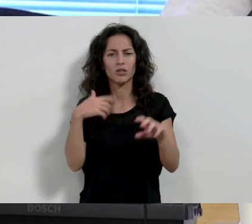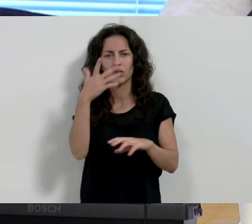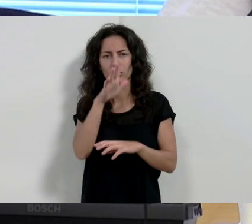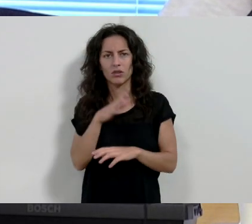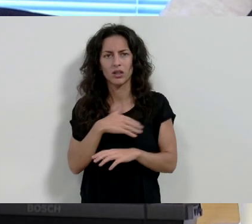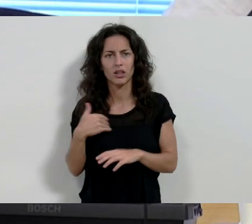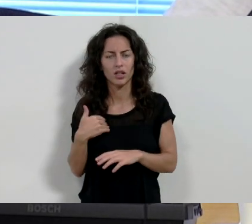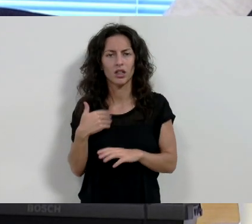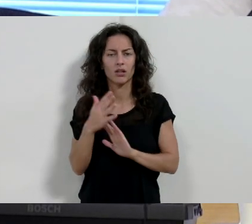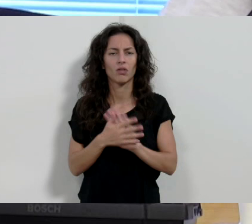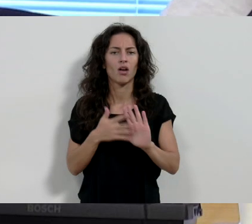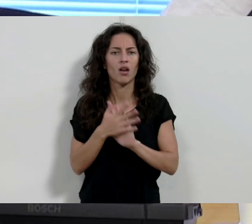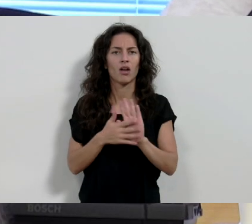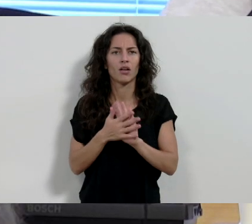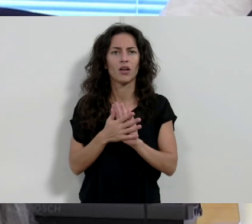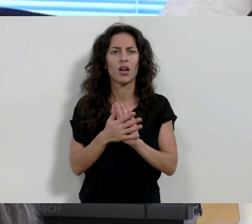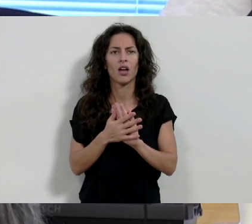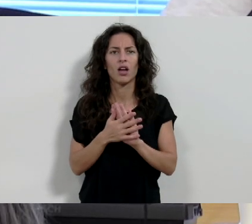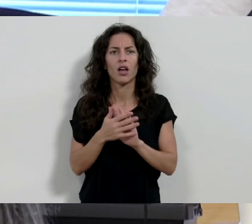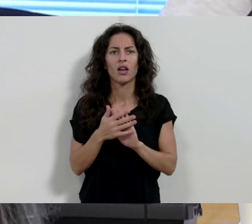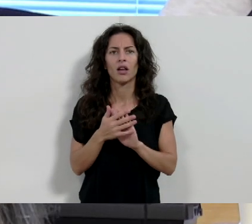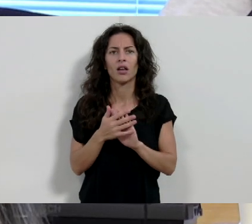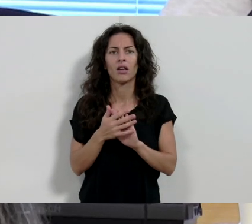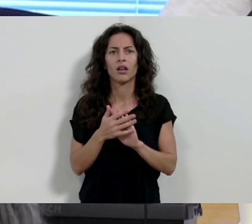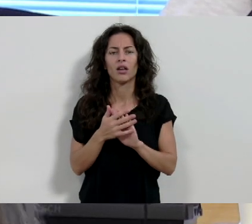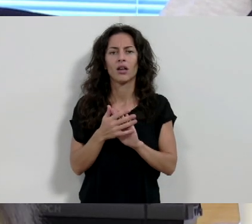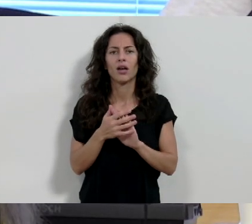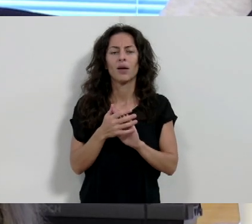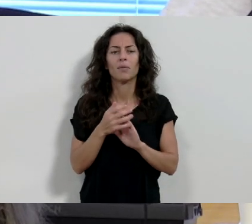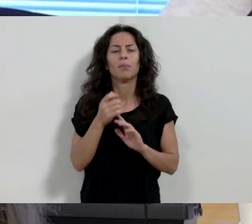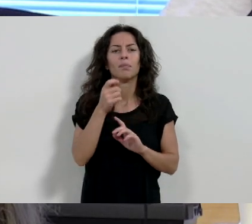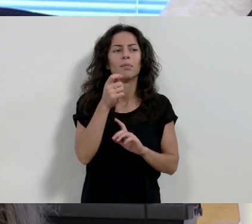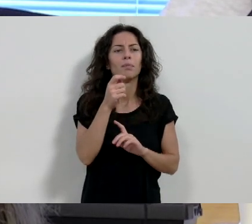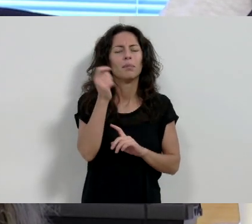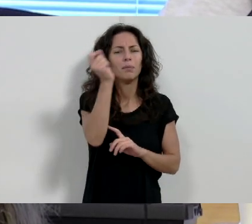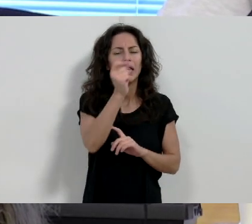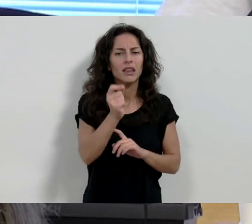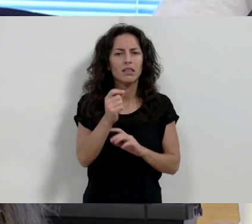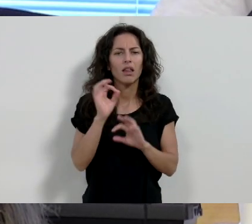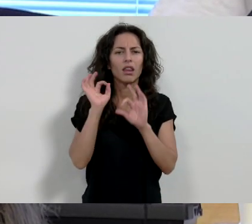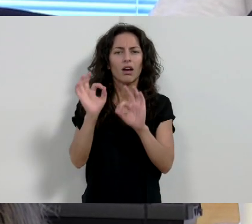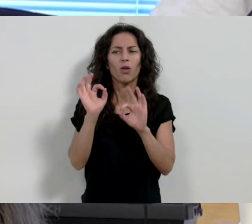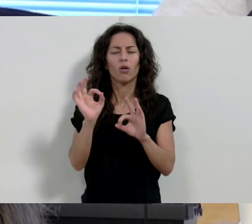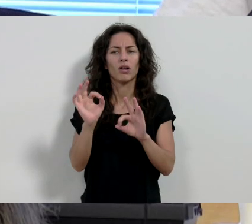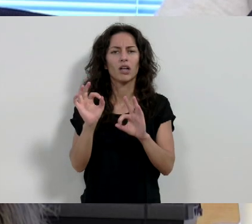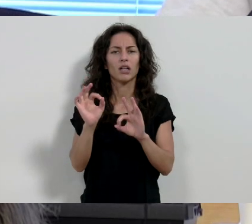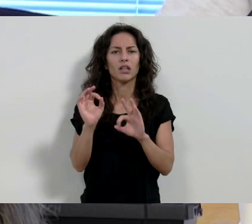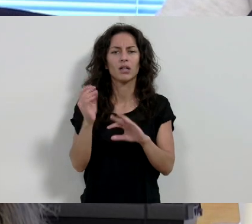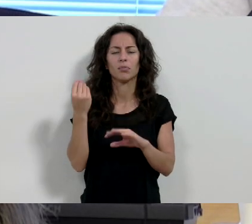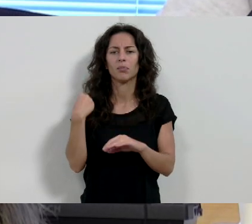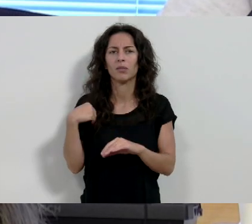pintadas recurrentes, las mismas, de la misma persona o personas, algunas de ellas